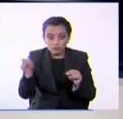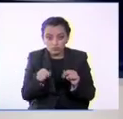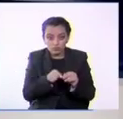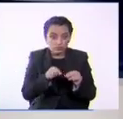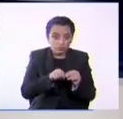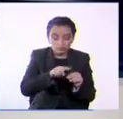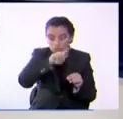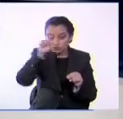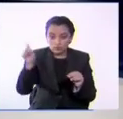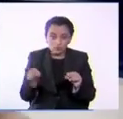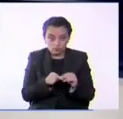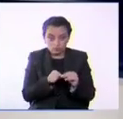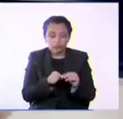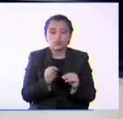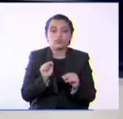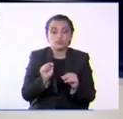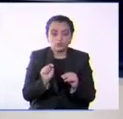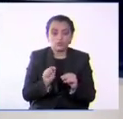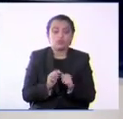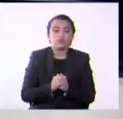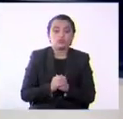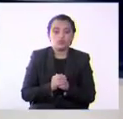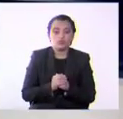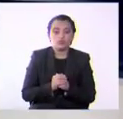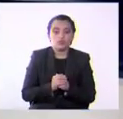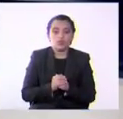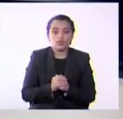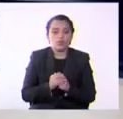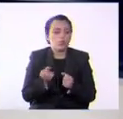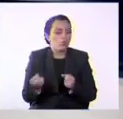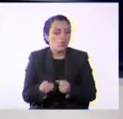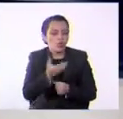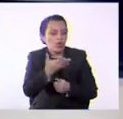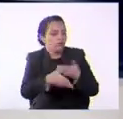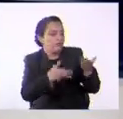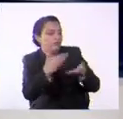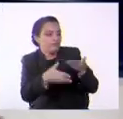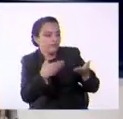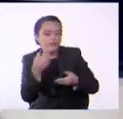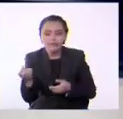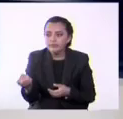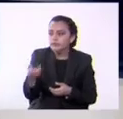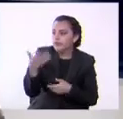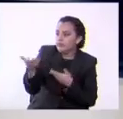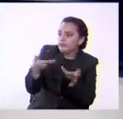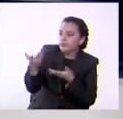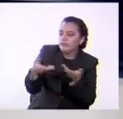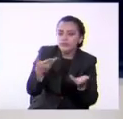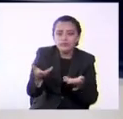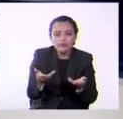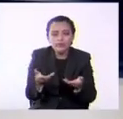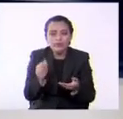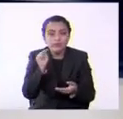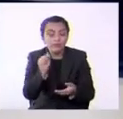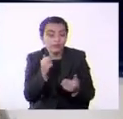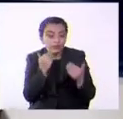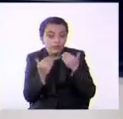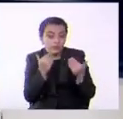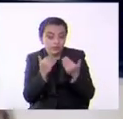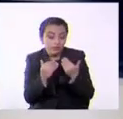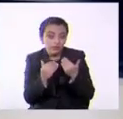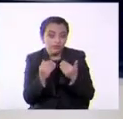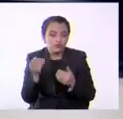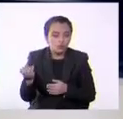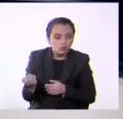si estamos hablando que existen nuevos mercados con nuevas demandas, pues estamos hablando también de que existen